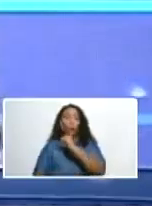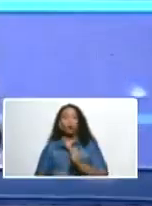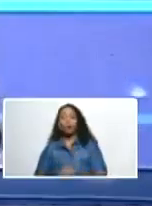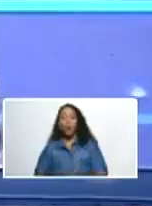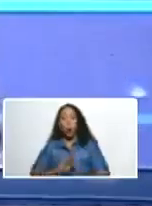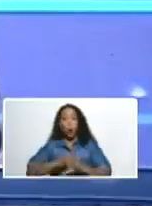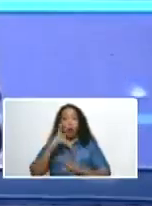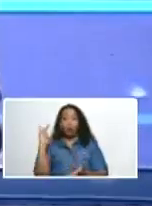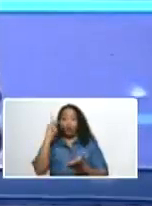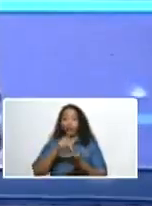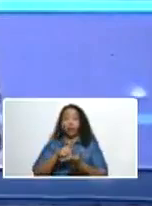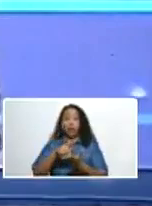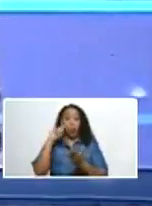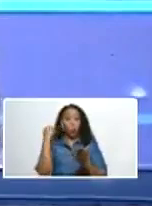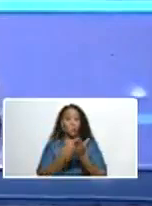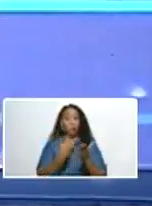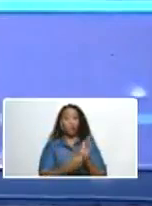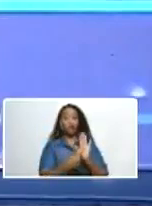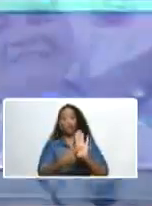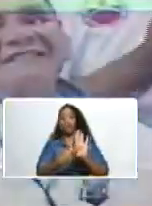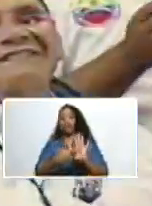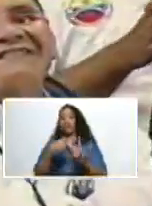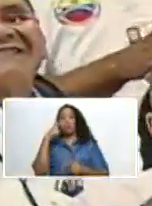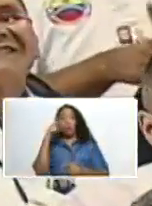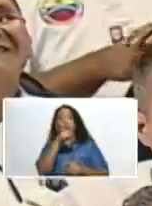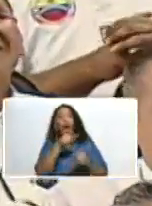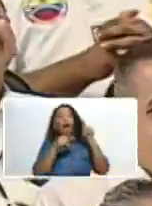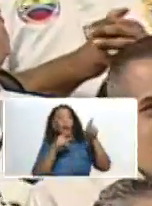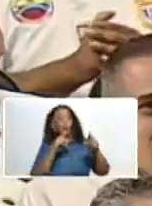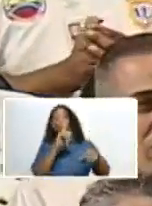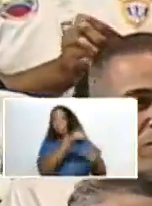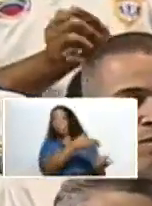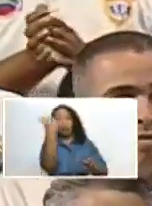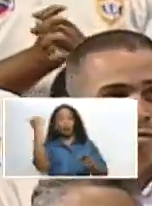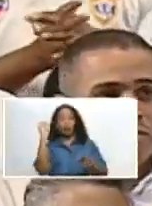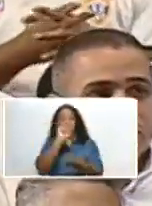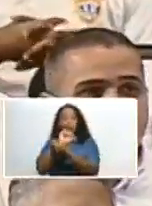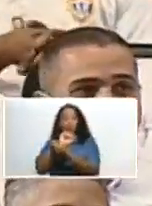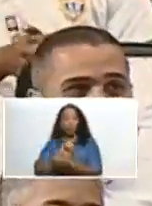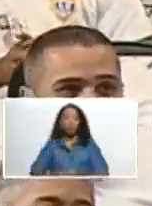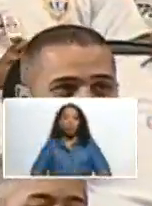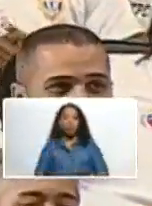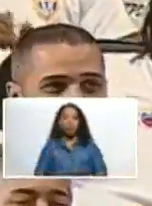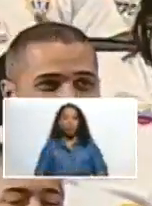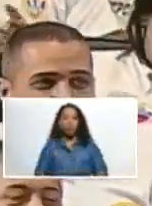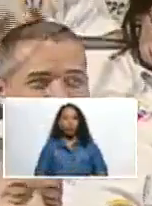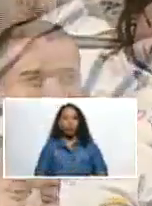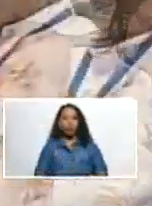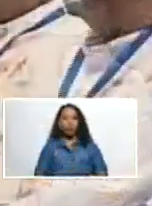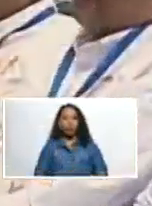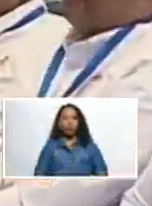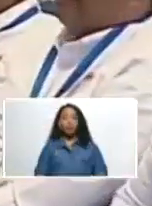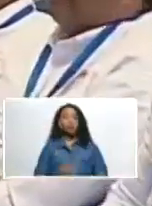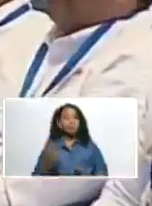judicial llegaba con pruebas y el que se le atravesaba, ¡pum!, iba también pa'l pote.